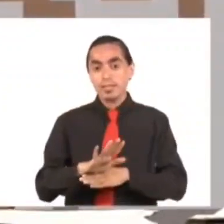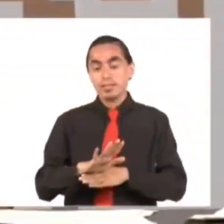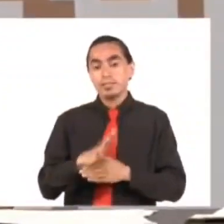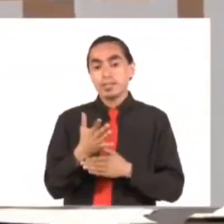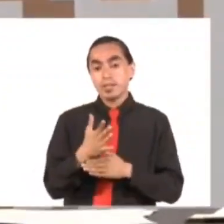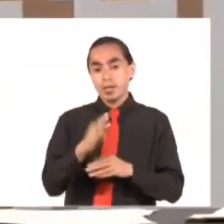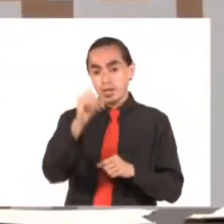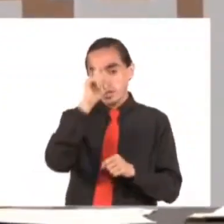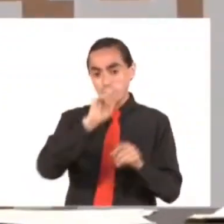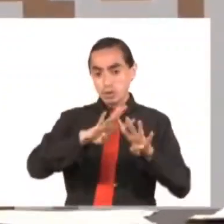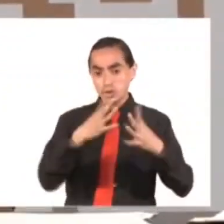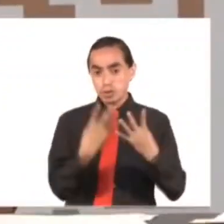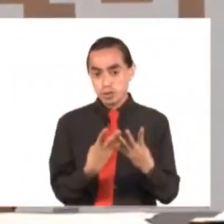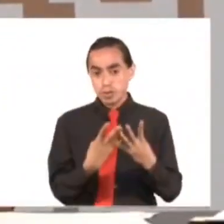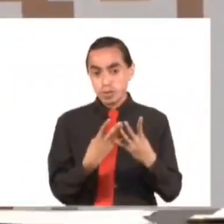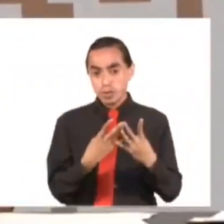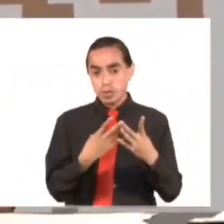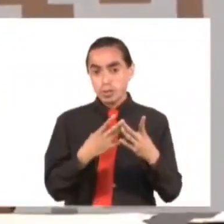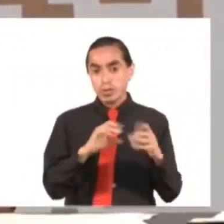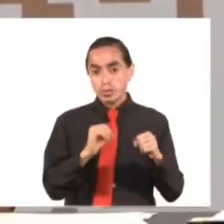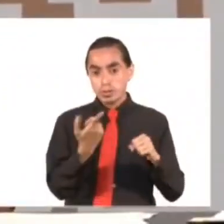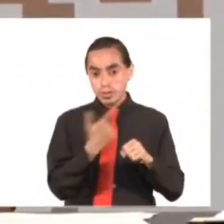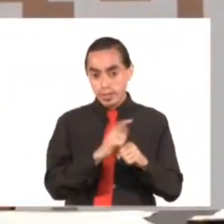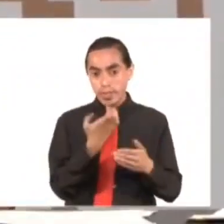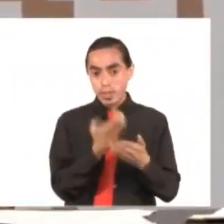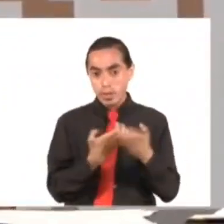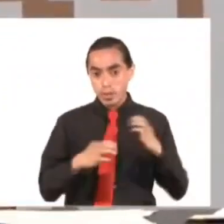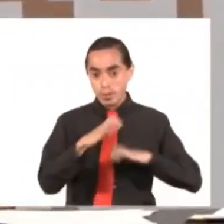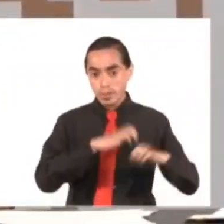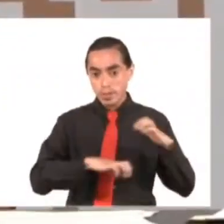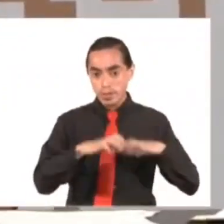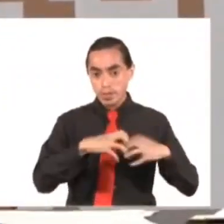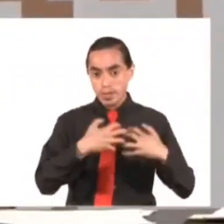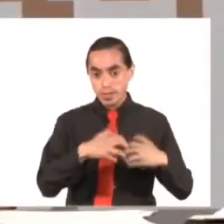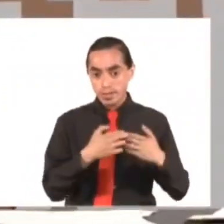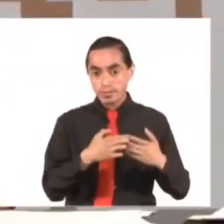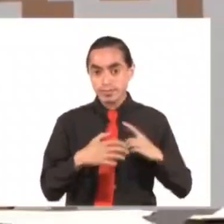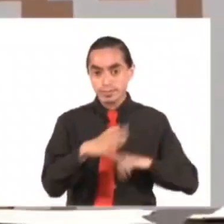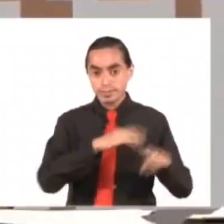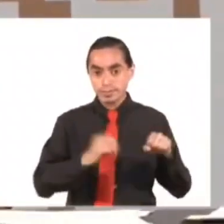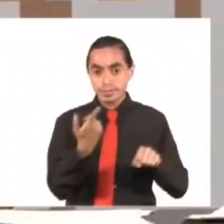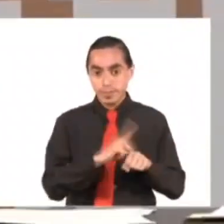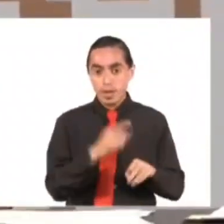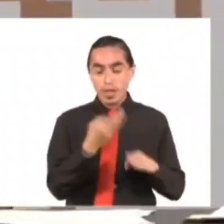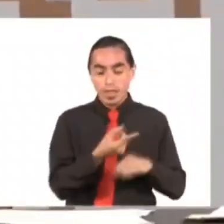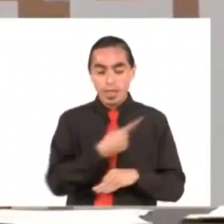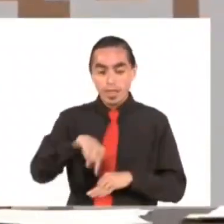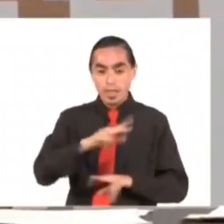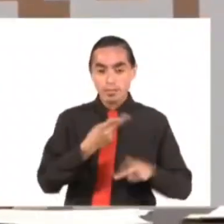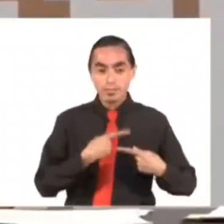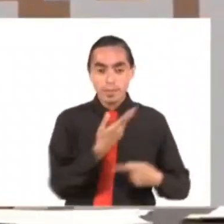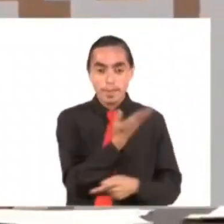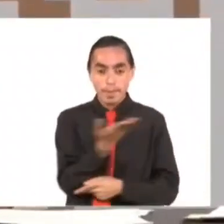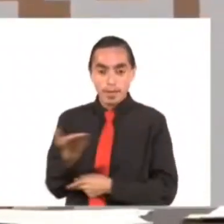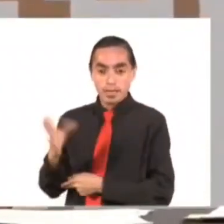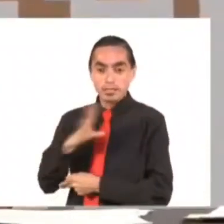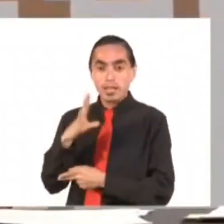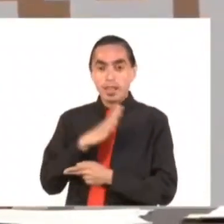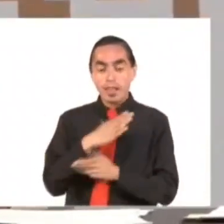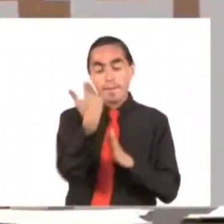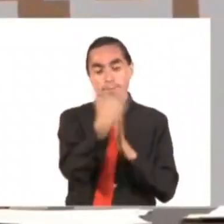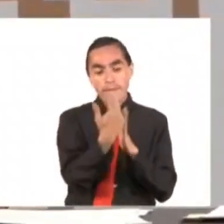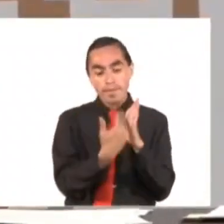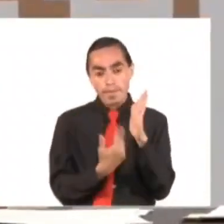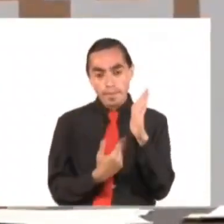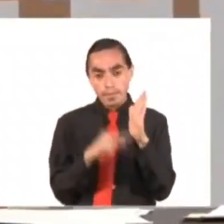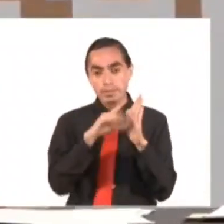México. Como siguiente punto, someteremos a consideración de las y los integrantes de esta asamblea la propuesta de orden del día, misma que